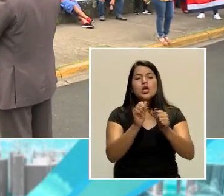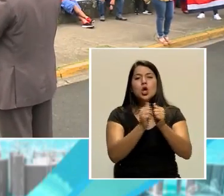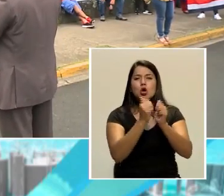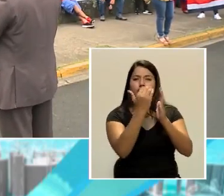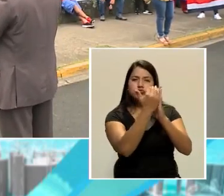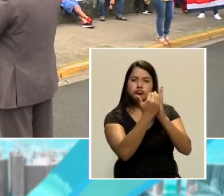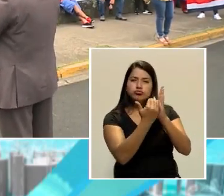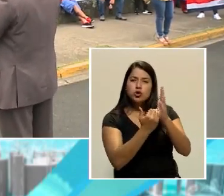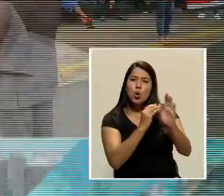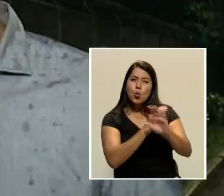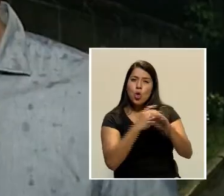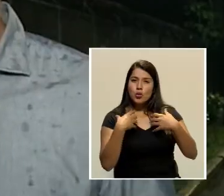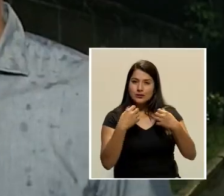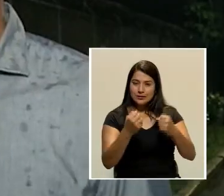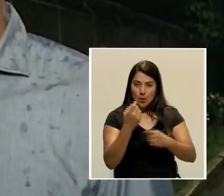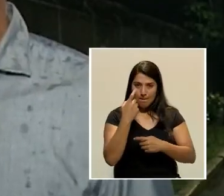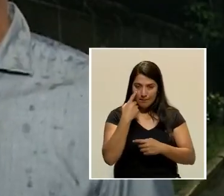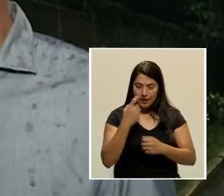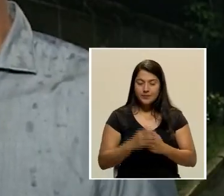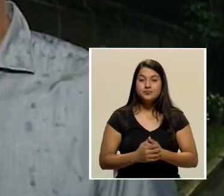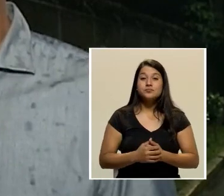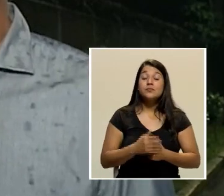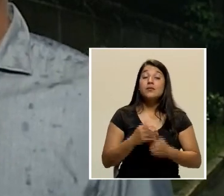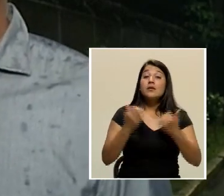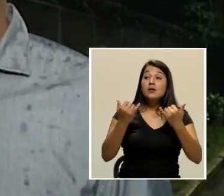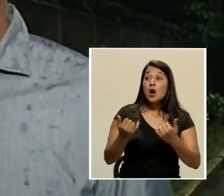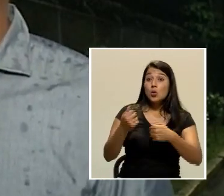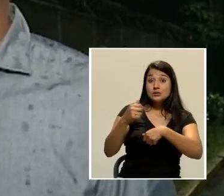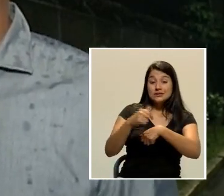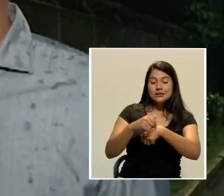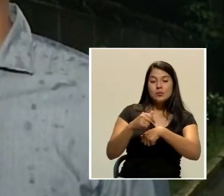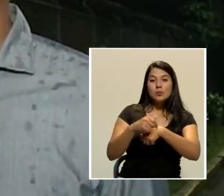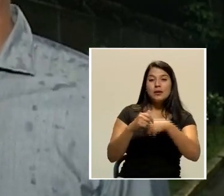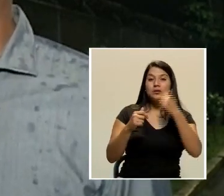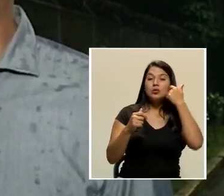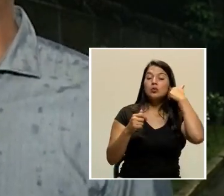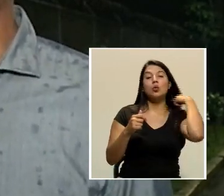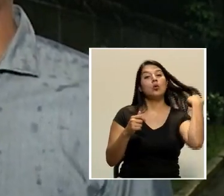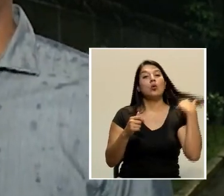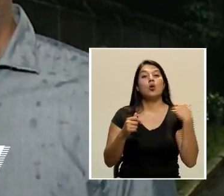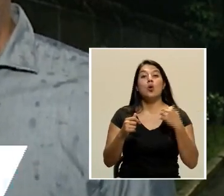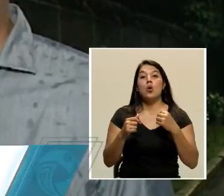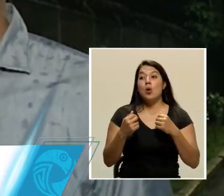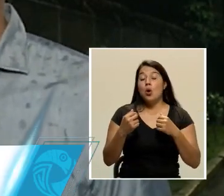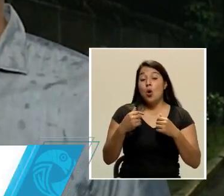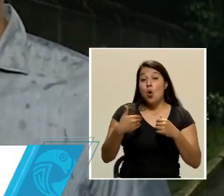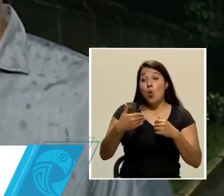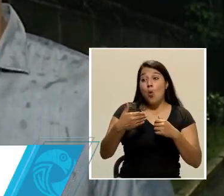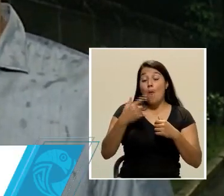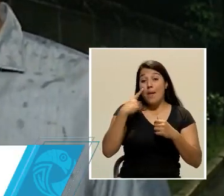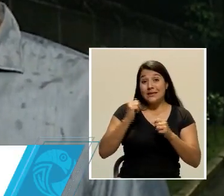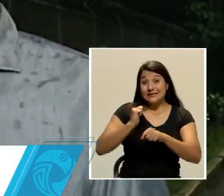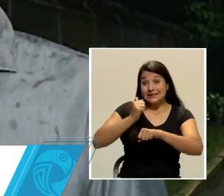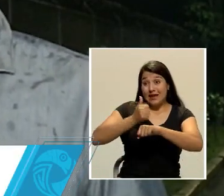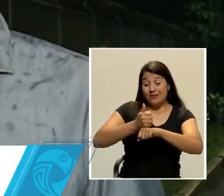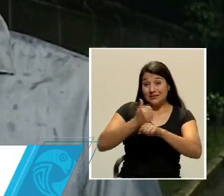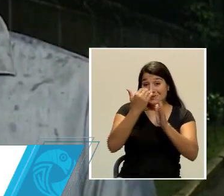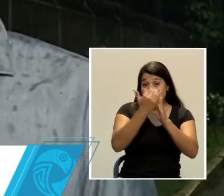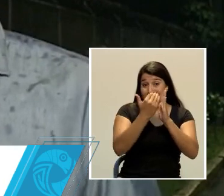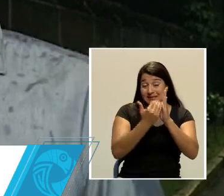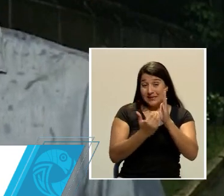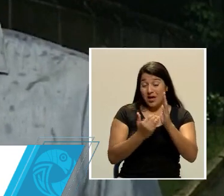comunidades, para poder garantizar que los comercios y todos los servicios que tengan permiso de funcionamiento cumplan